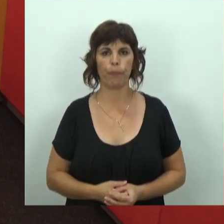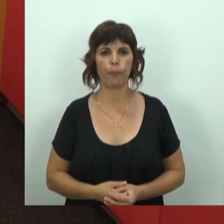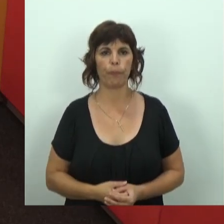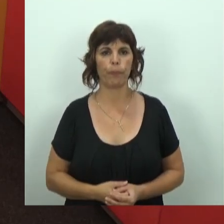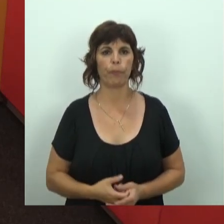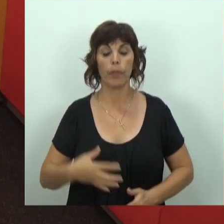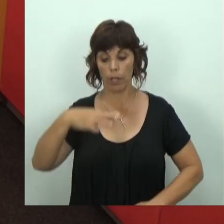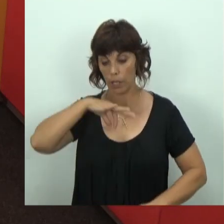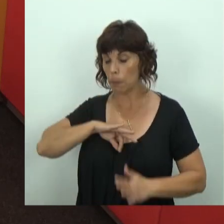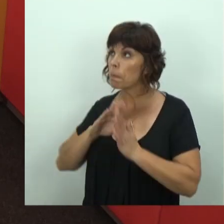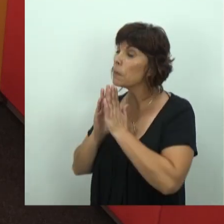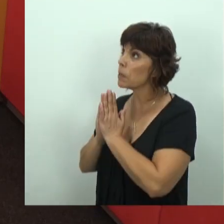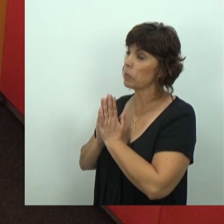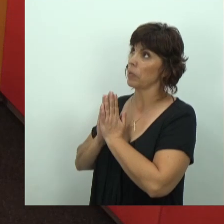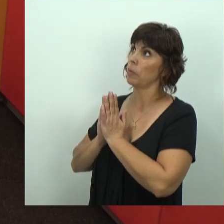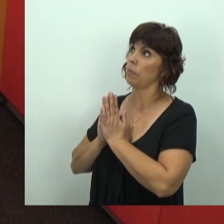Yo digo, Espíritu Santo,